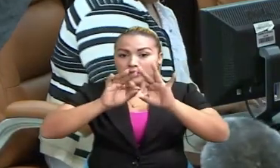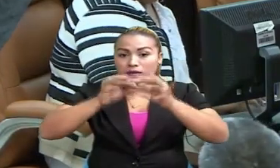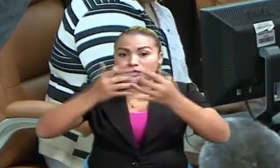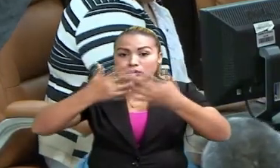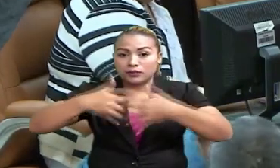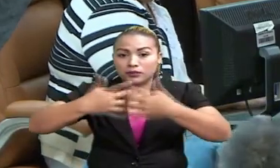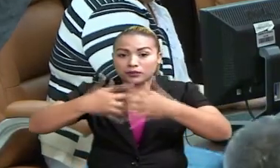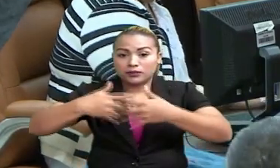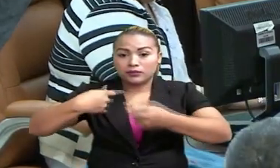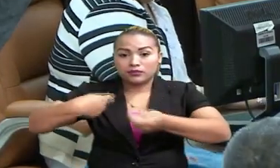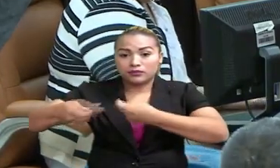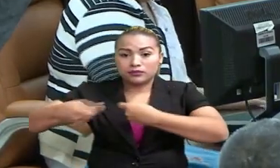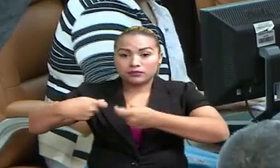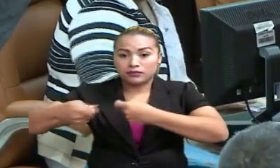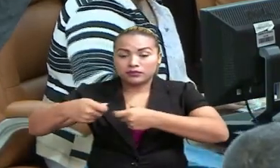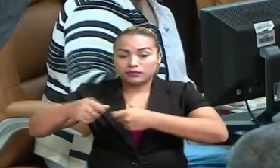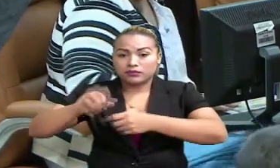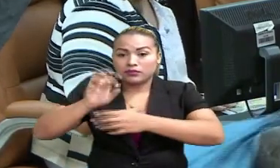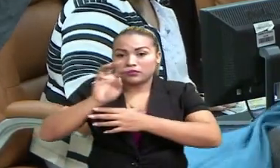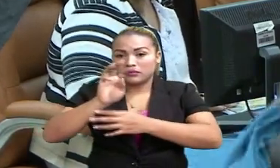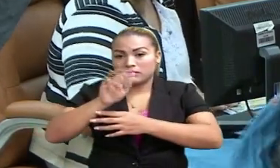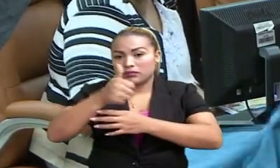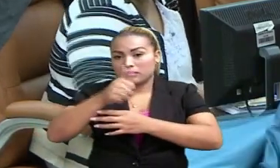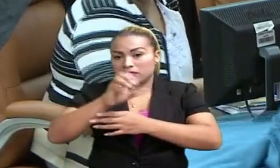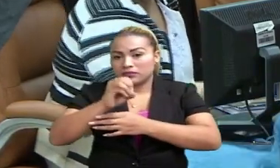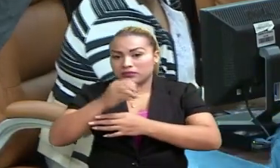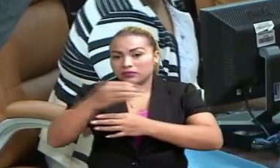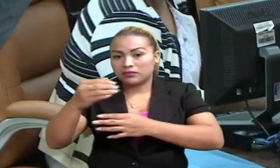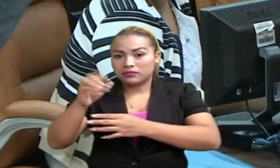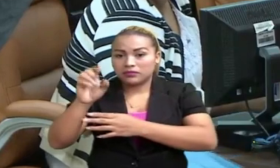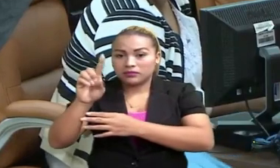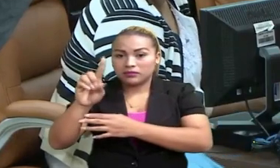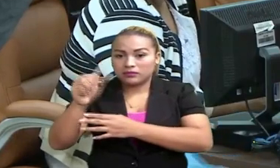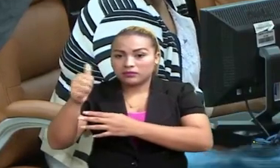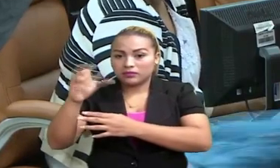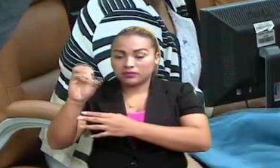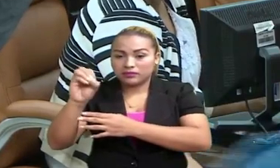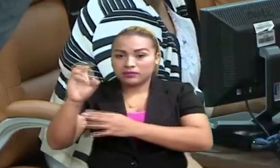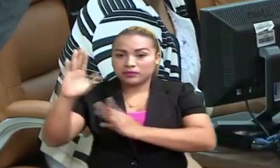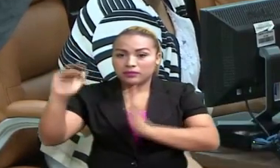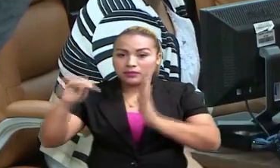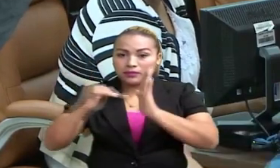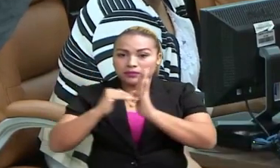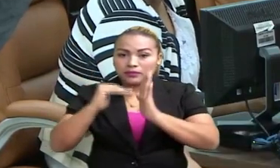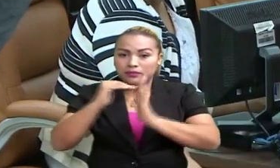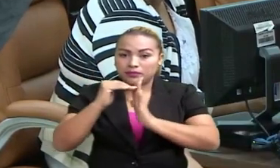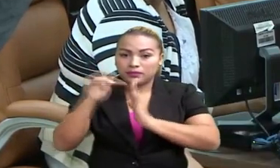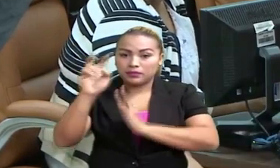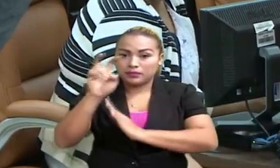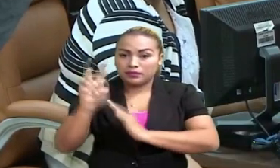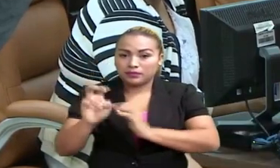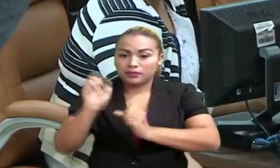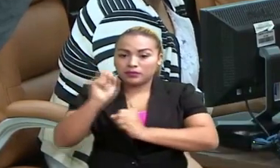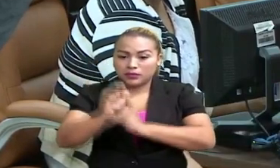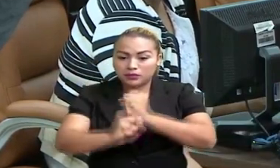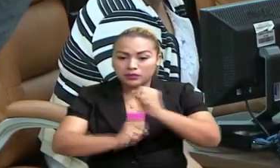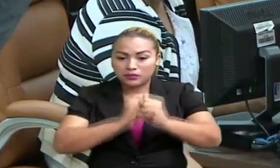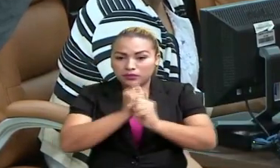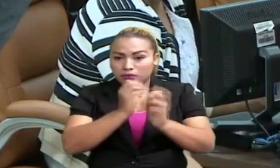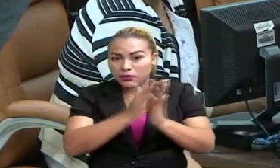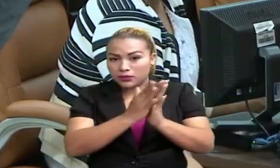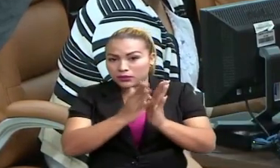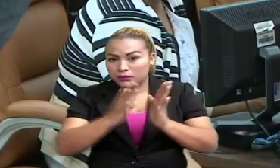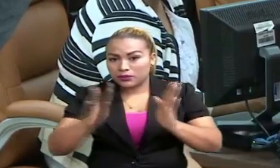que venden entre 60 y 160 millones de córdobas al año.